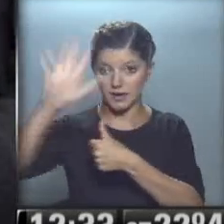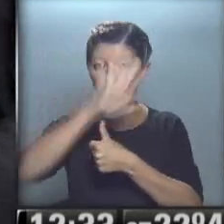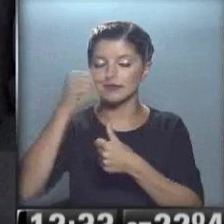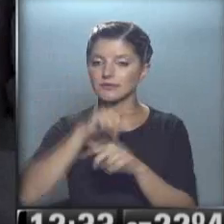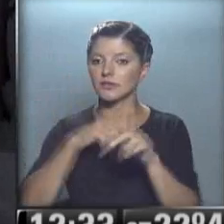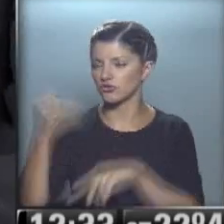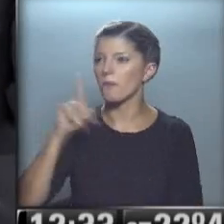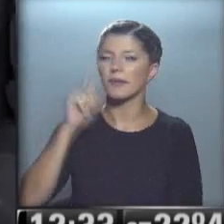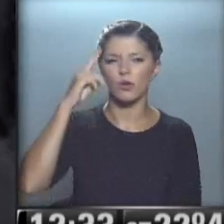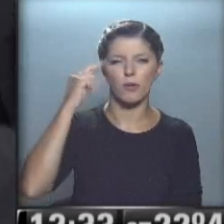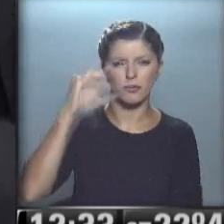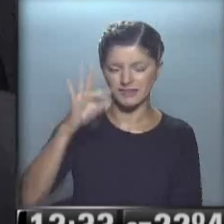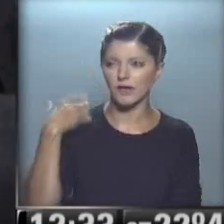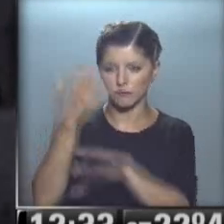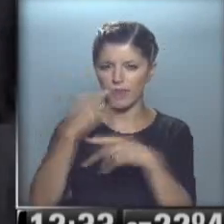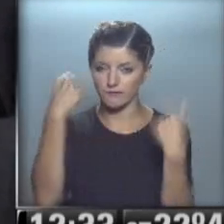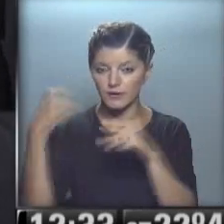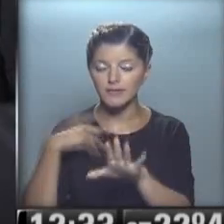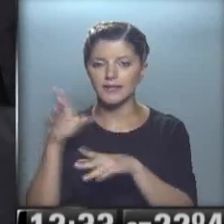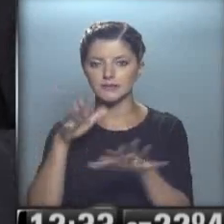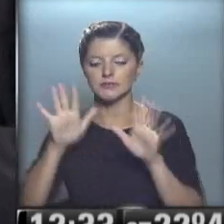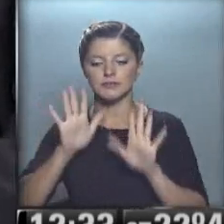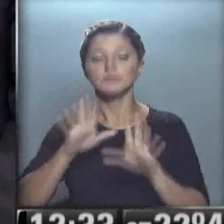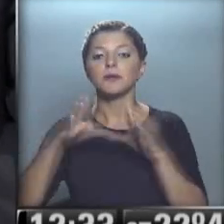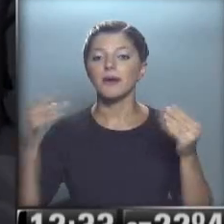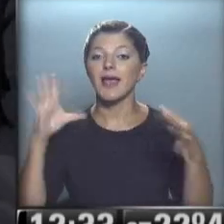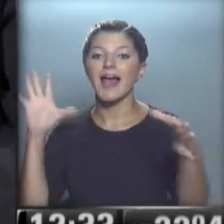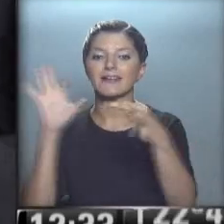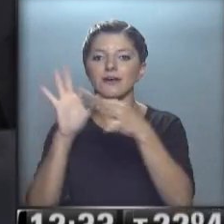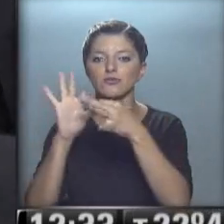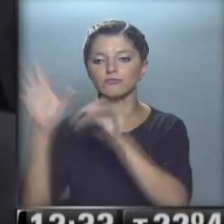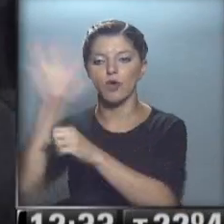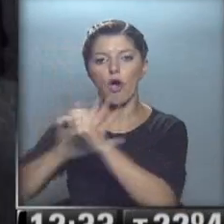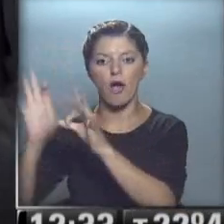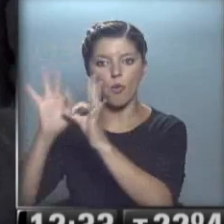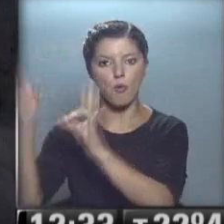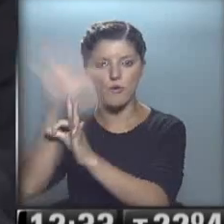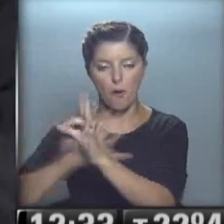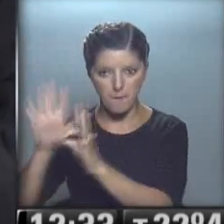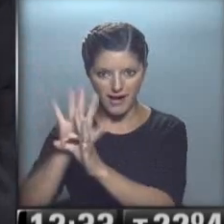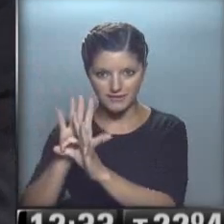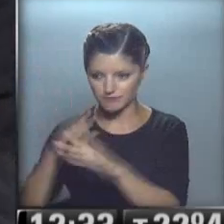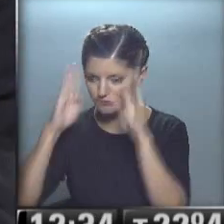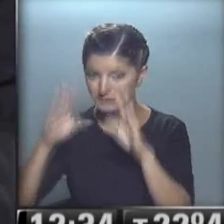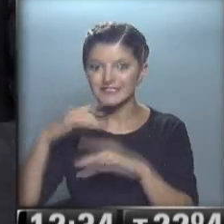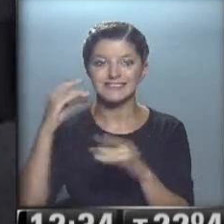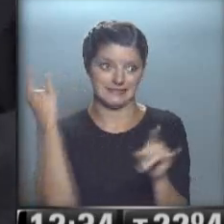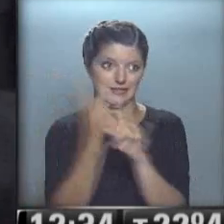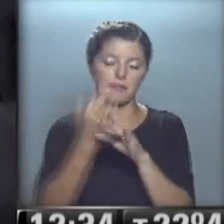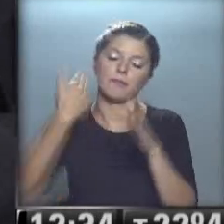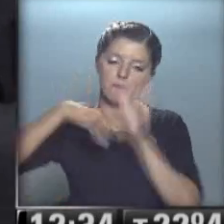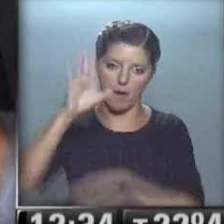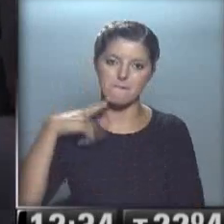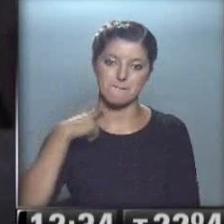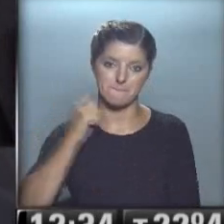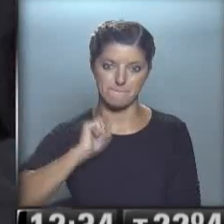también expectativa era justamente la relación con la delegación europea siempre y y española en particular digamos